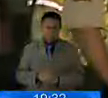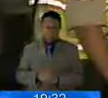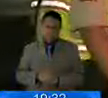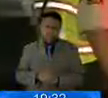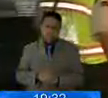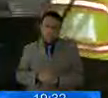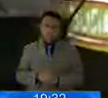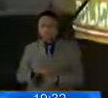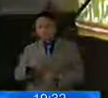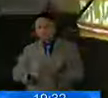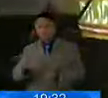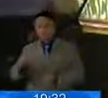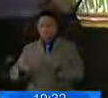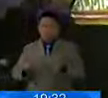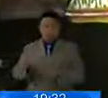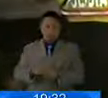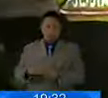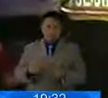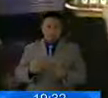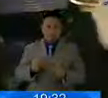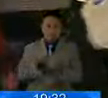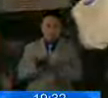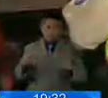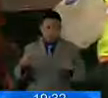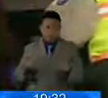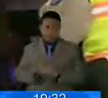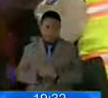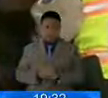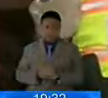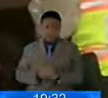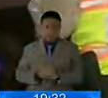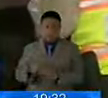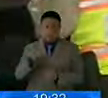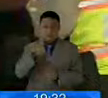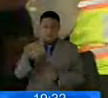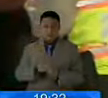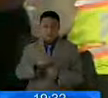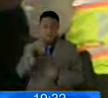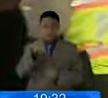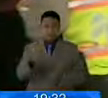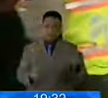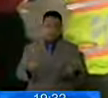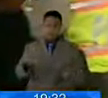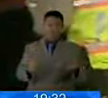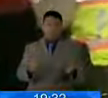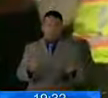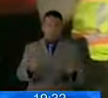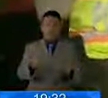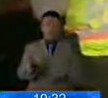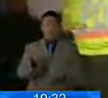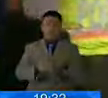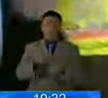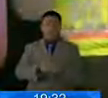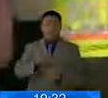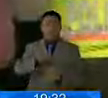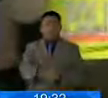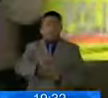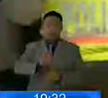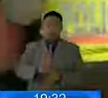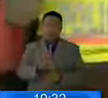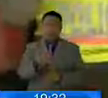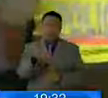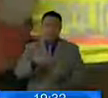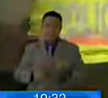Hemos cogido testimonios de algunos sobrevivientes. Ellos manifiestan que el conductor manifestó que había problemas en el sistema de frenos, pero